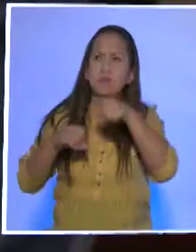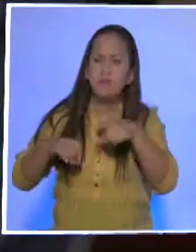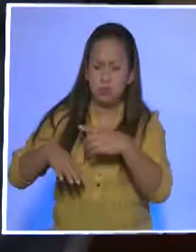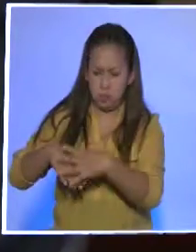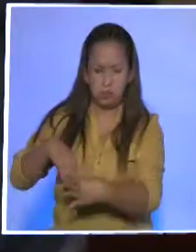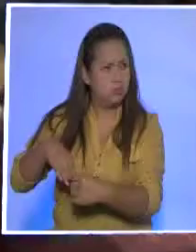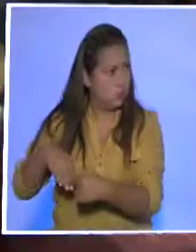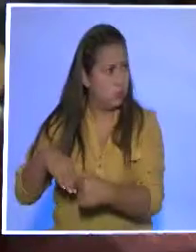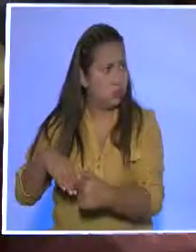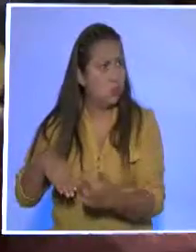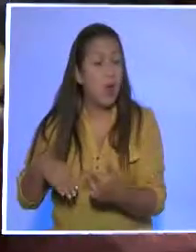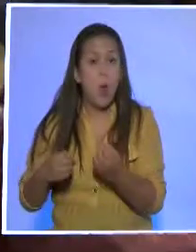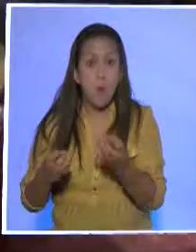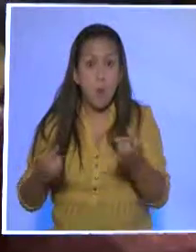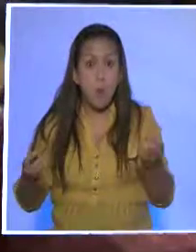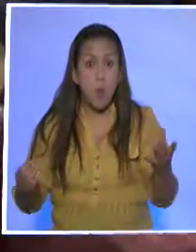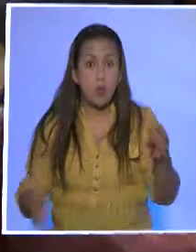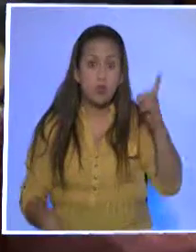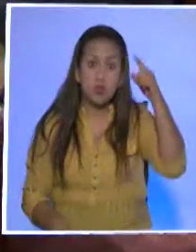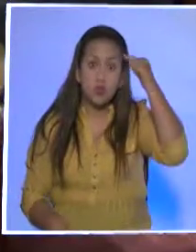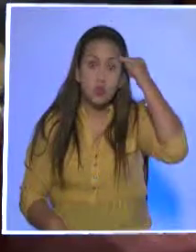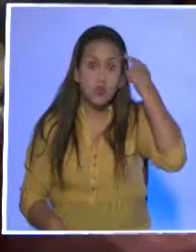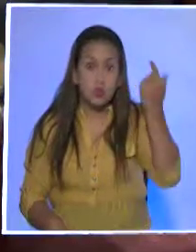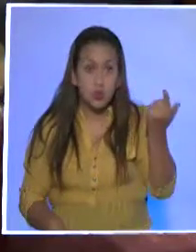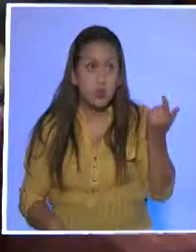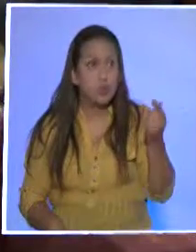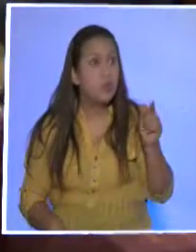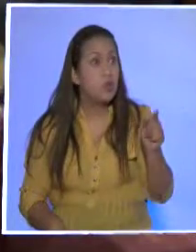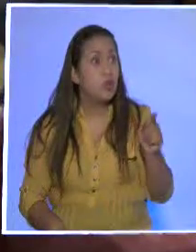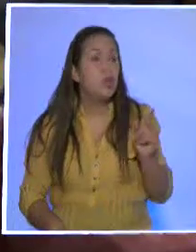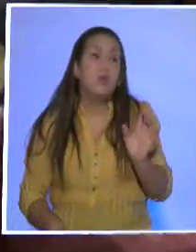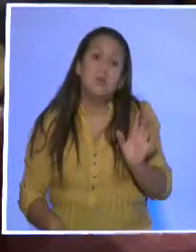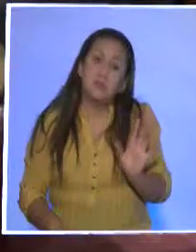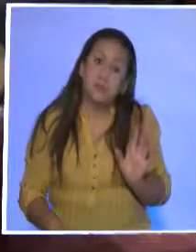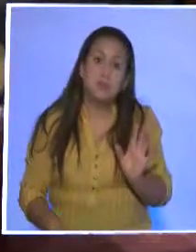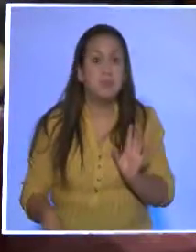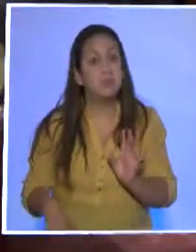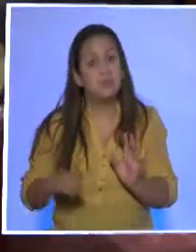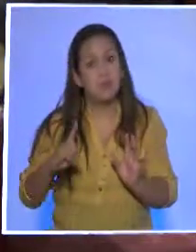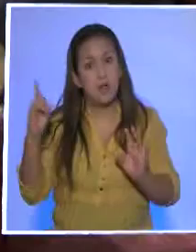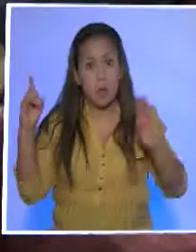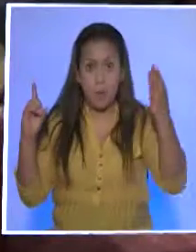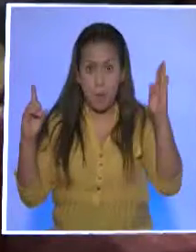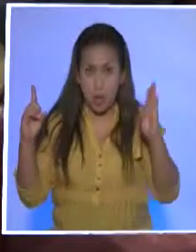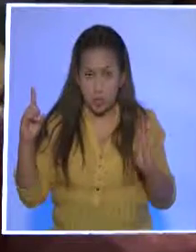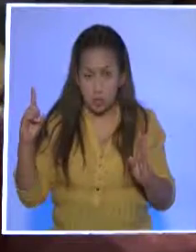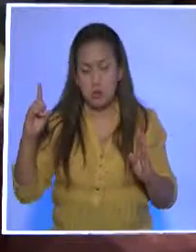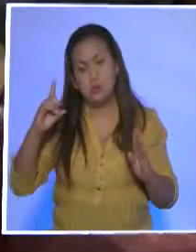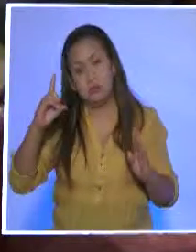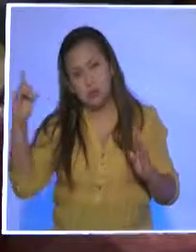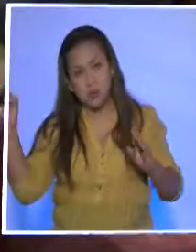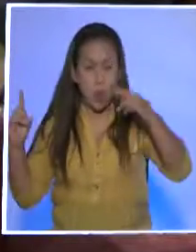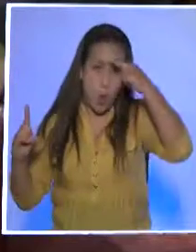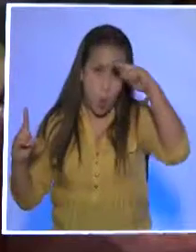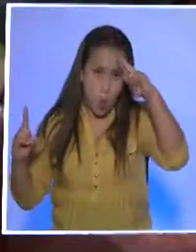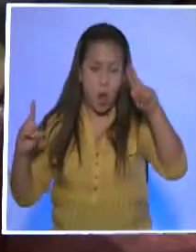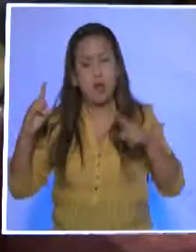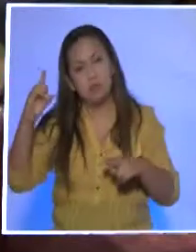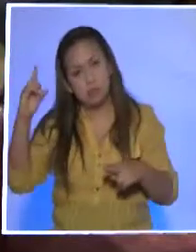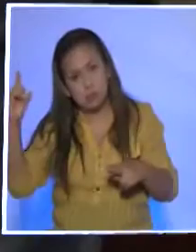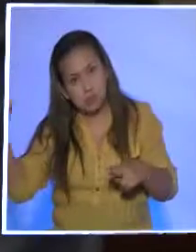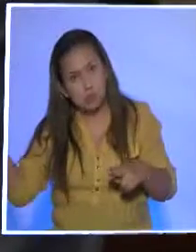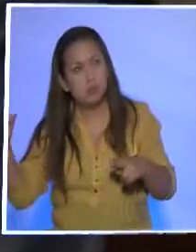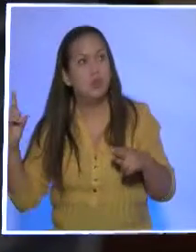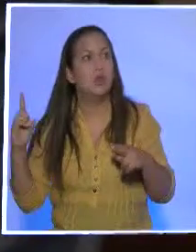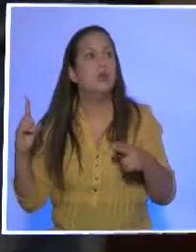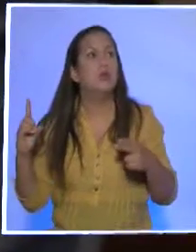cuenta que la mayoría de regímenes pertenecen a esa tendencia del centro hacia la izquierda pasa en brasil con dilma rousseff pasó en uruguayo y con tabaré vázquez antes